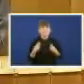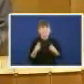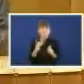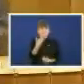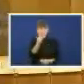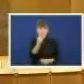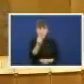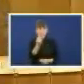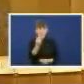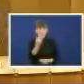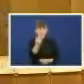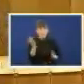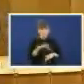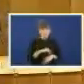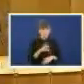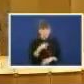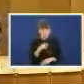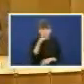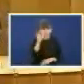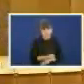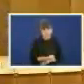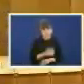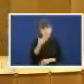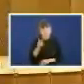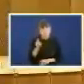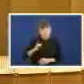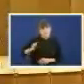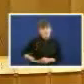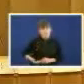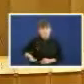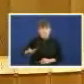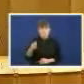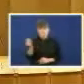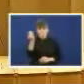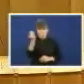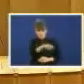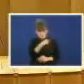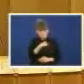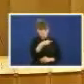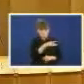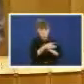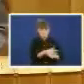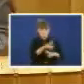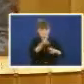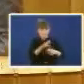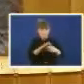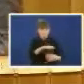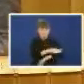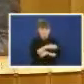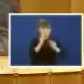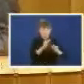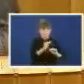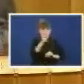e que os especuladores fagan cantos máis cartos millor. Eso foi o que deixou o seu goberno e ese é o futuro